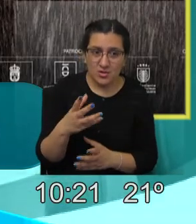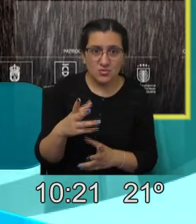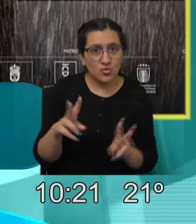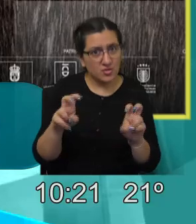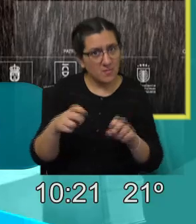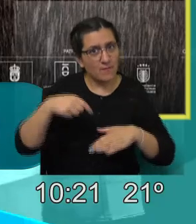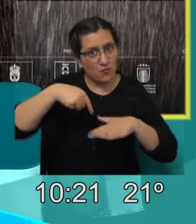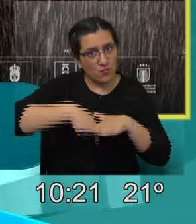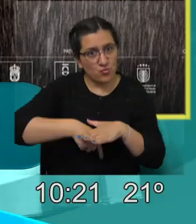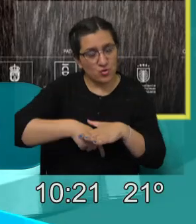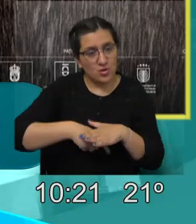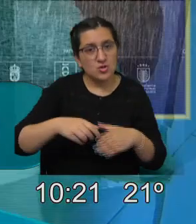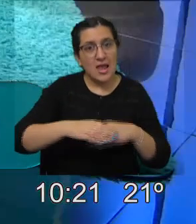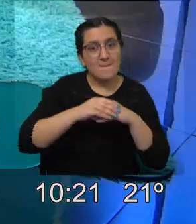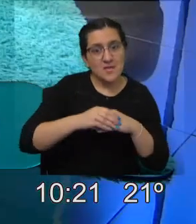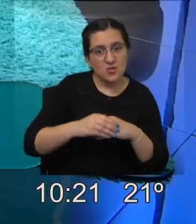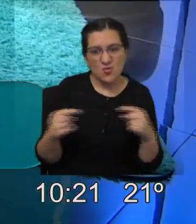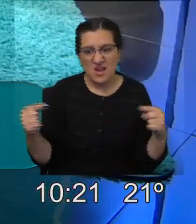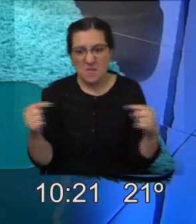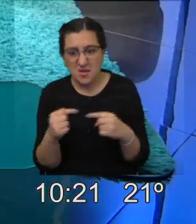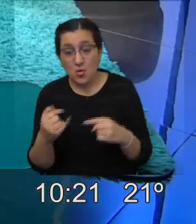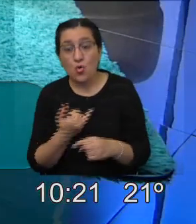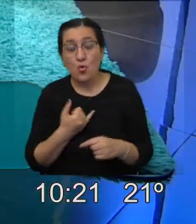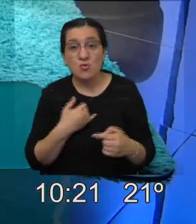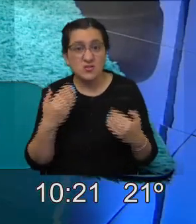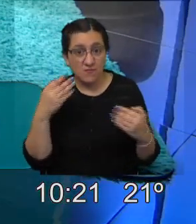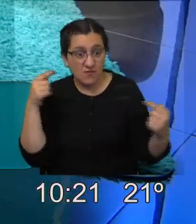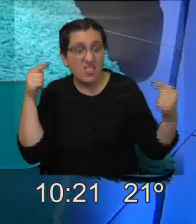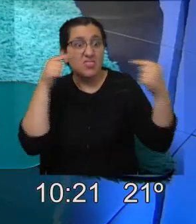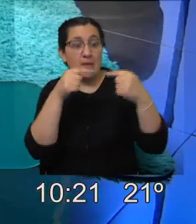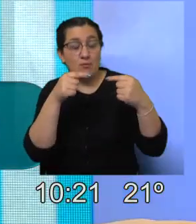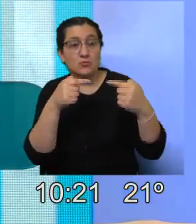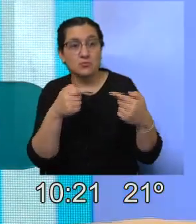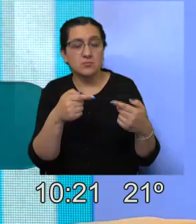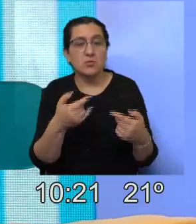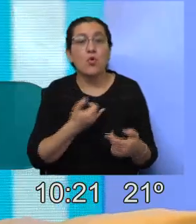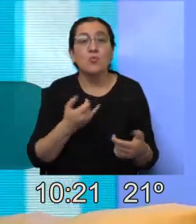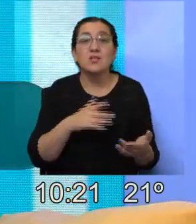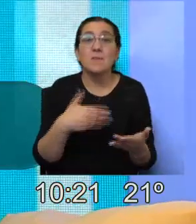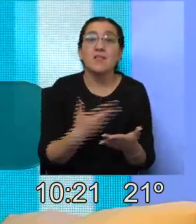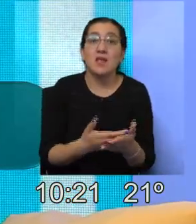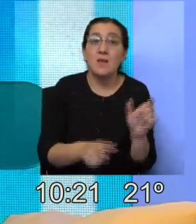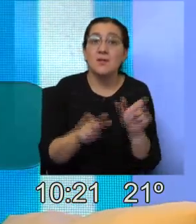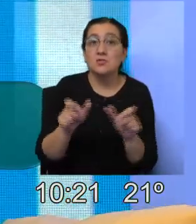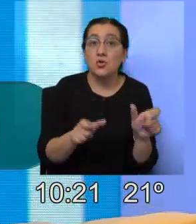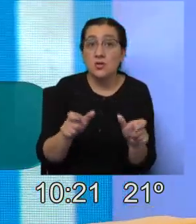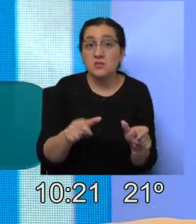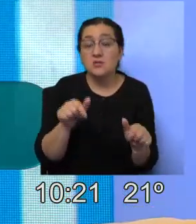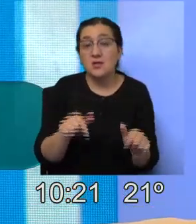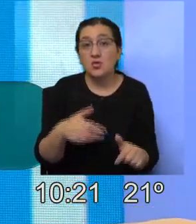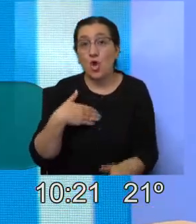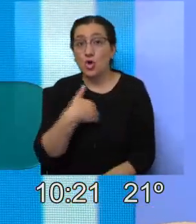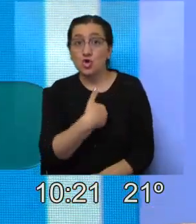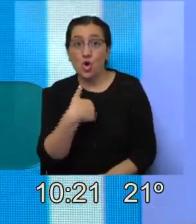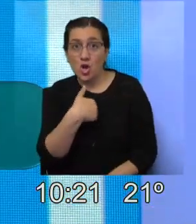muy profundos, esto de amigos, enemigos, cómo nos enfrentamos, cómo nos paramos arriba del escenario. ¿Cómo se le plantea al espectador